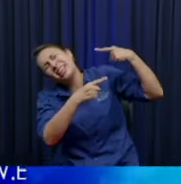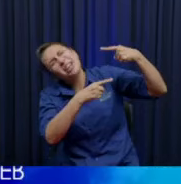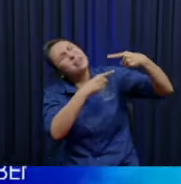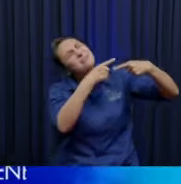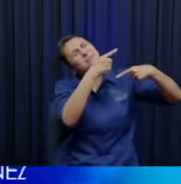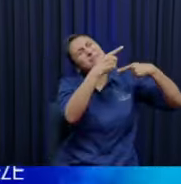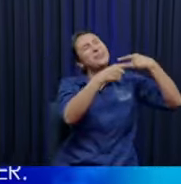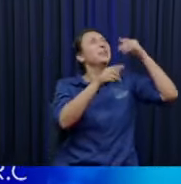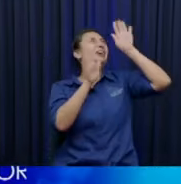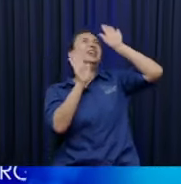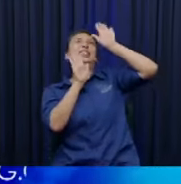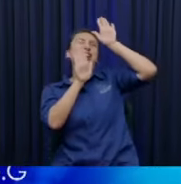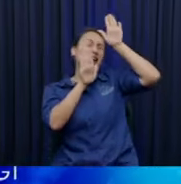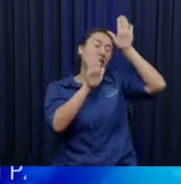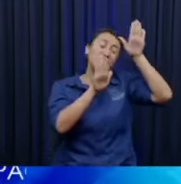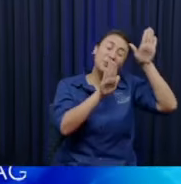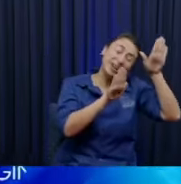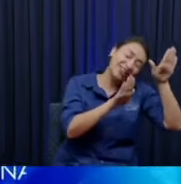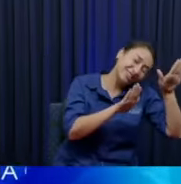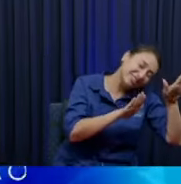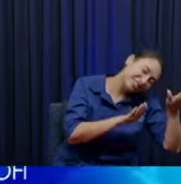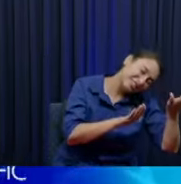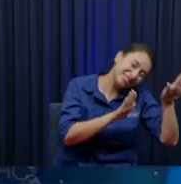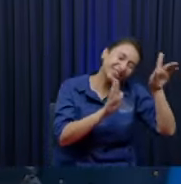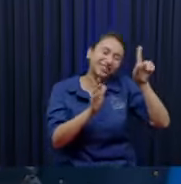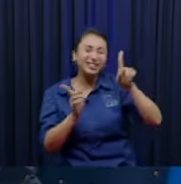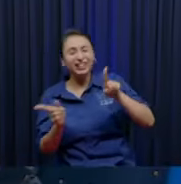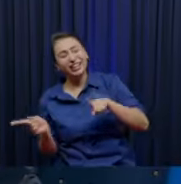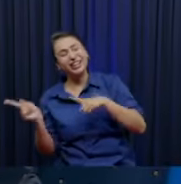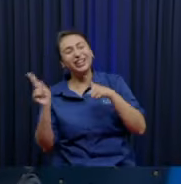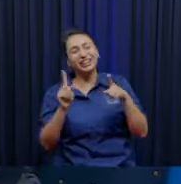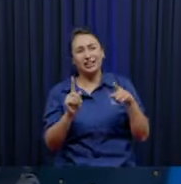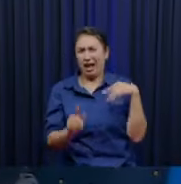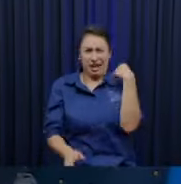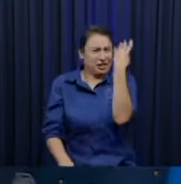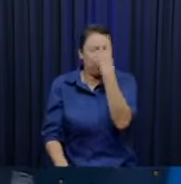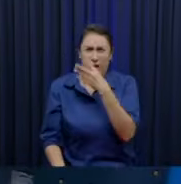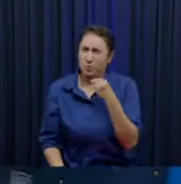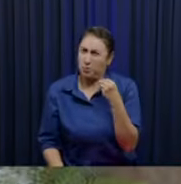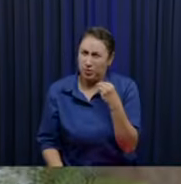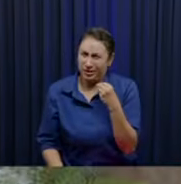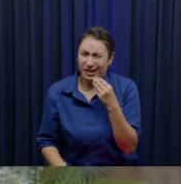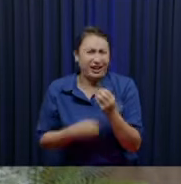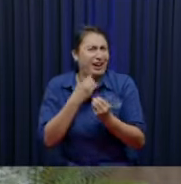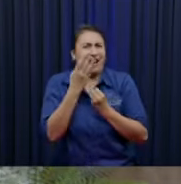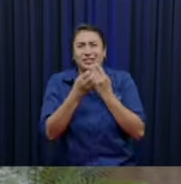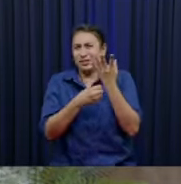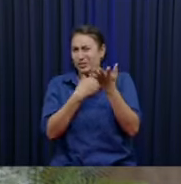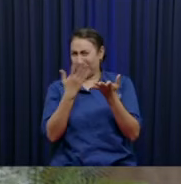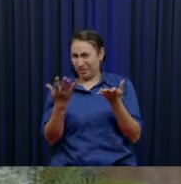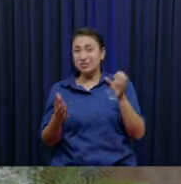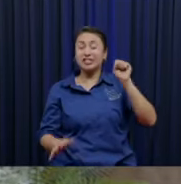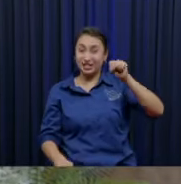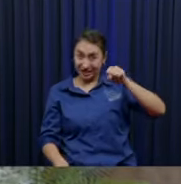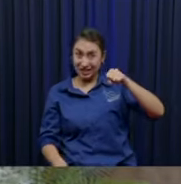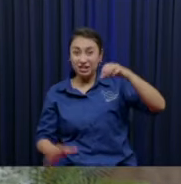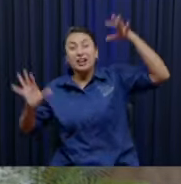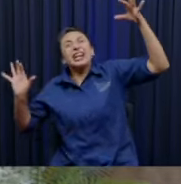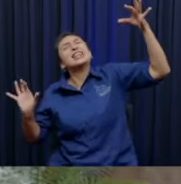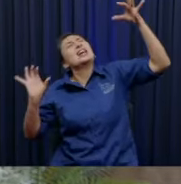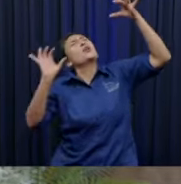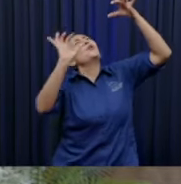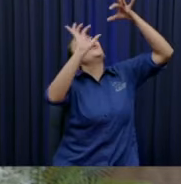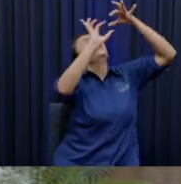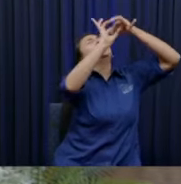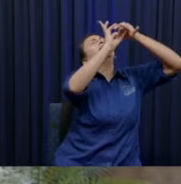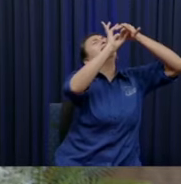horas y horas. Yo me imagino que es la expresión de alguien que está en ese momento conectado en el cielo.